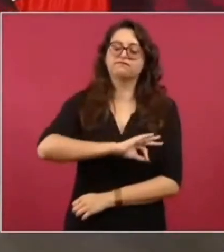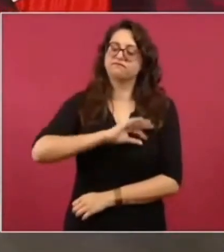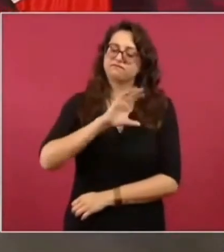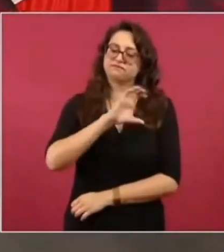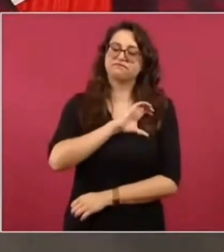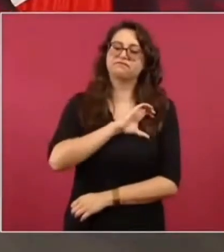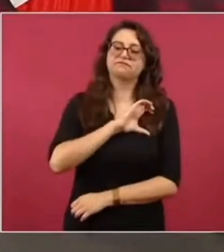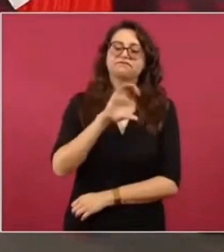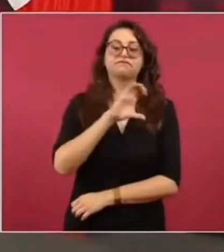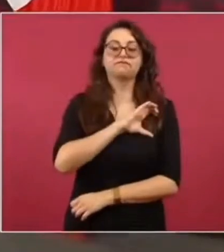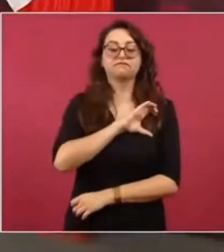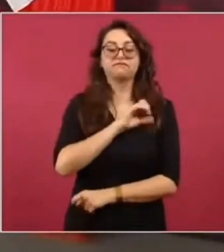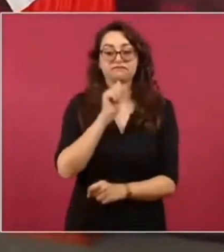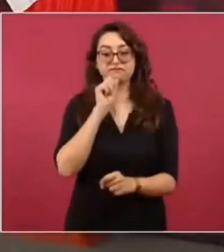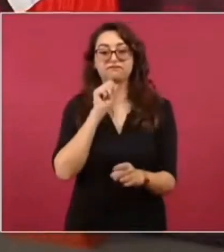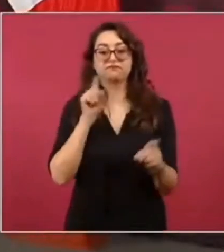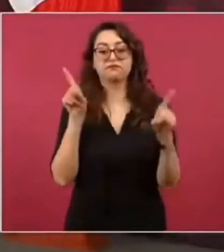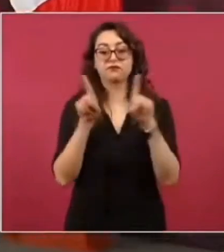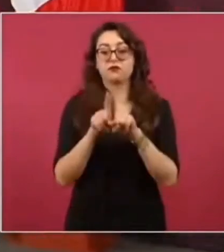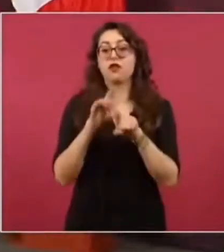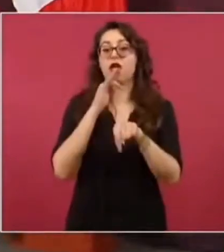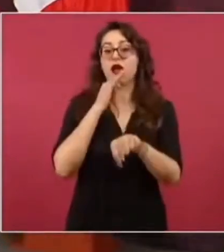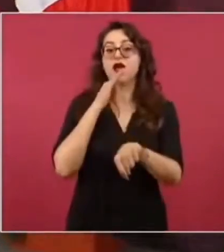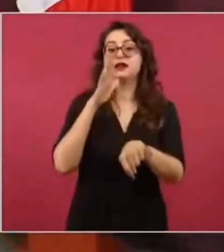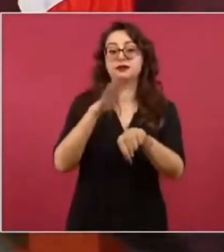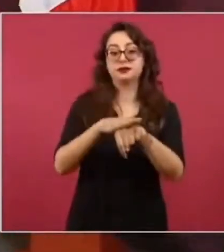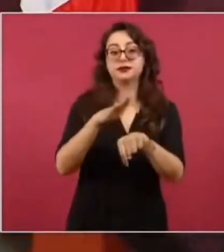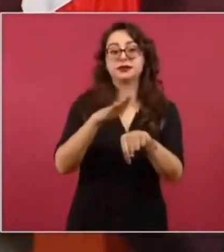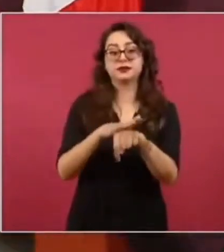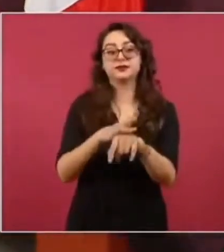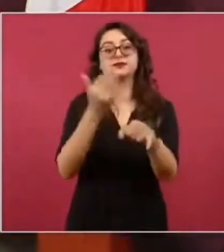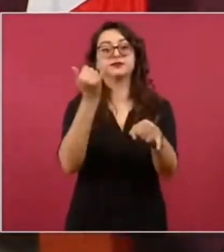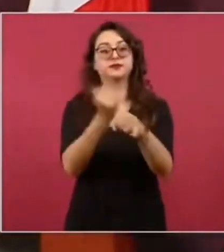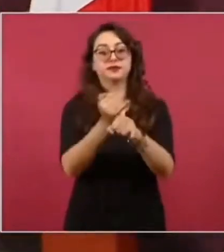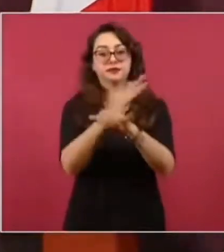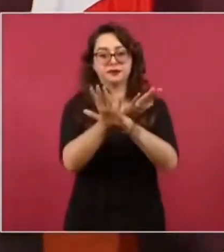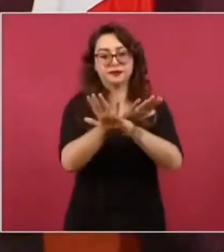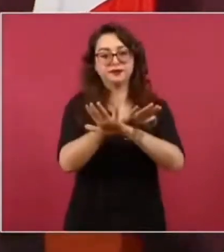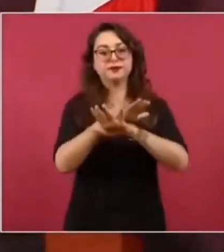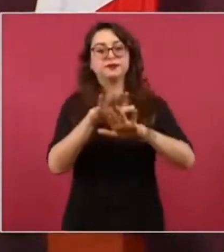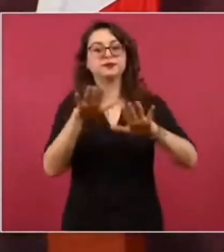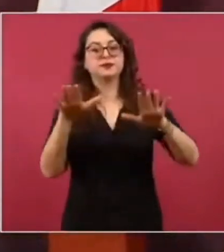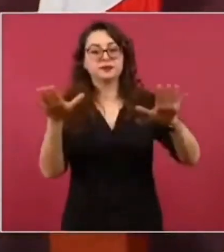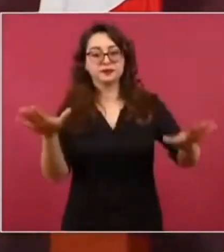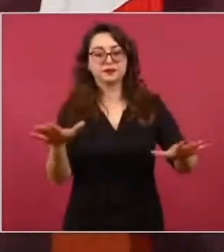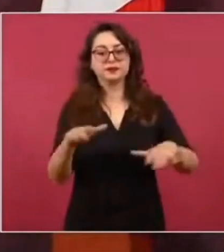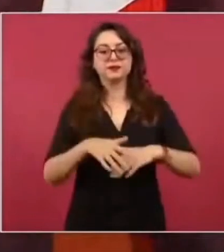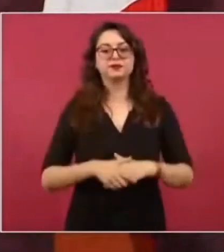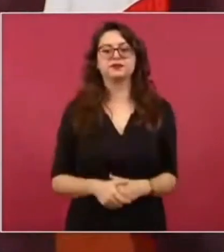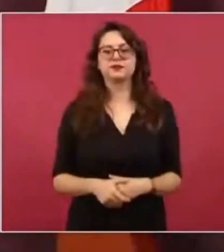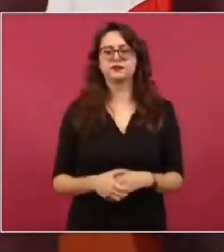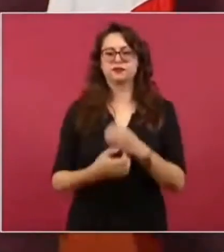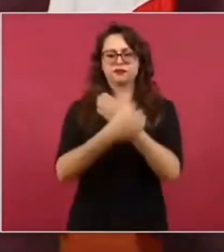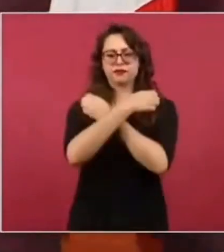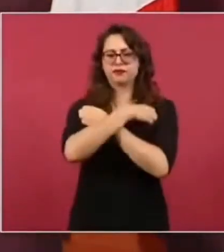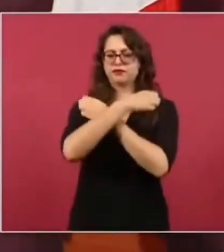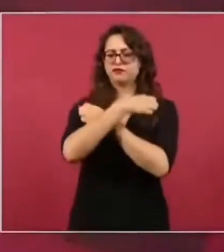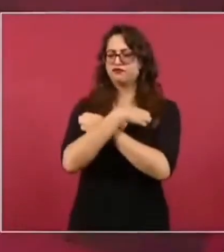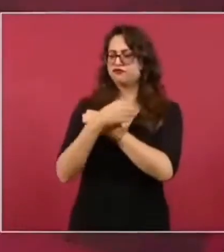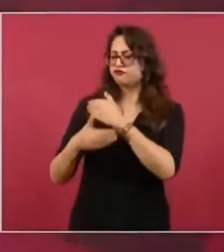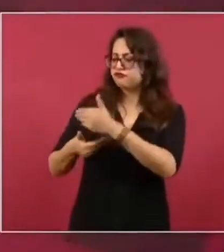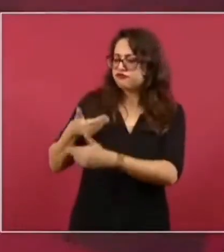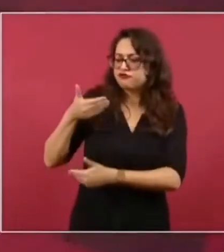deseo informarles sobre los avances que estamos logrando en materia educativa,